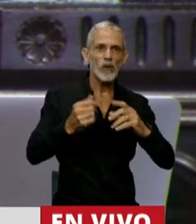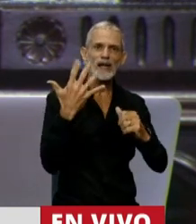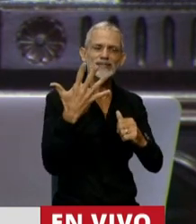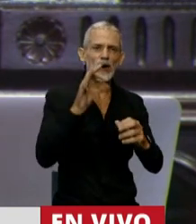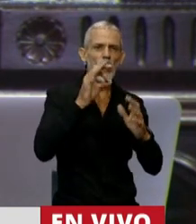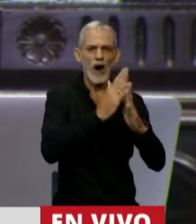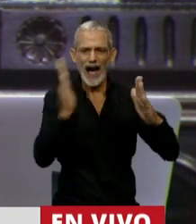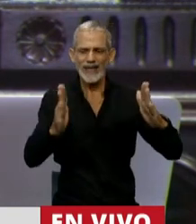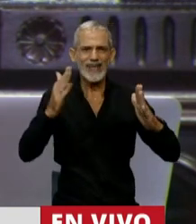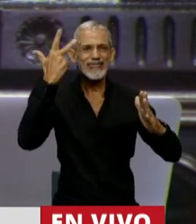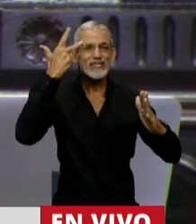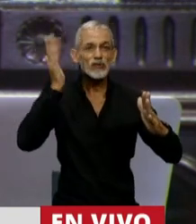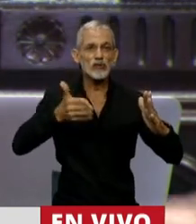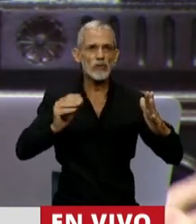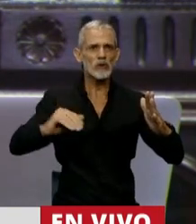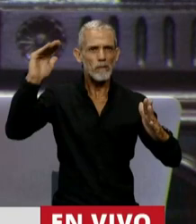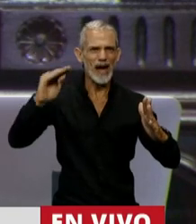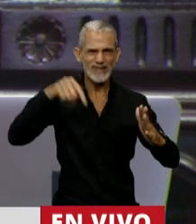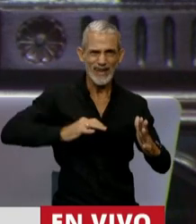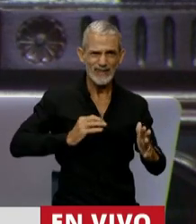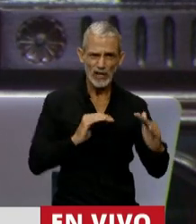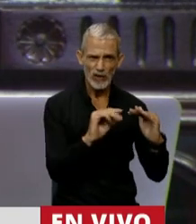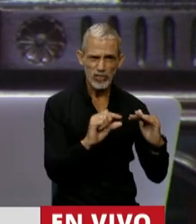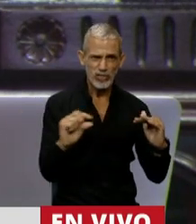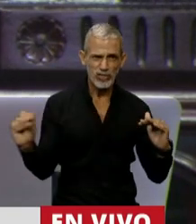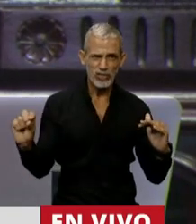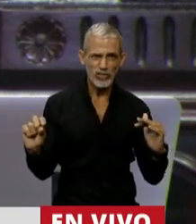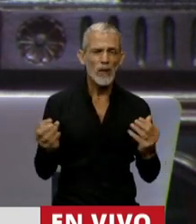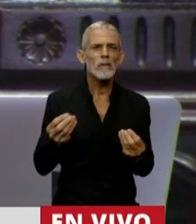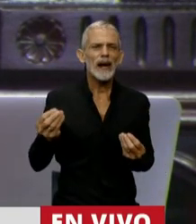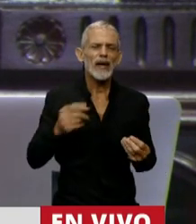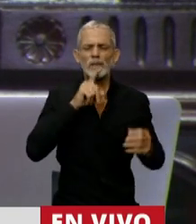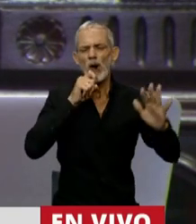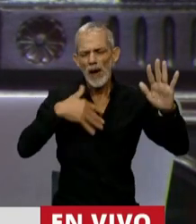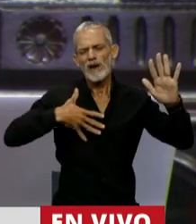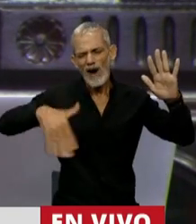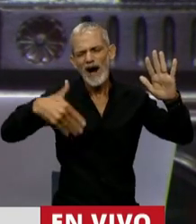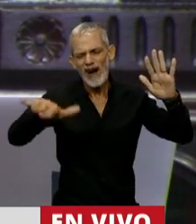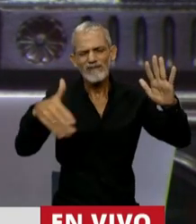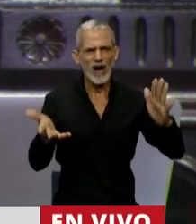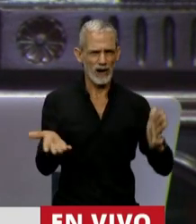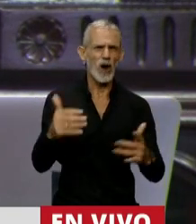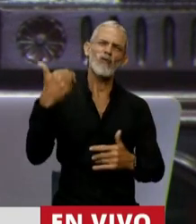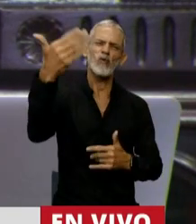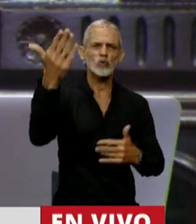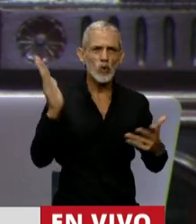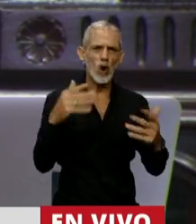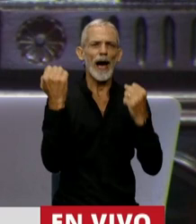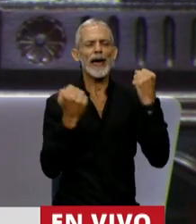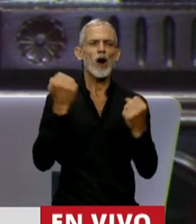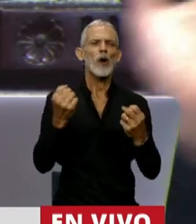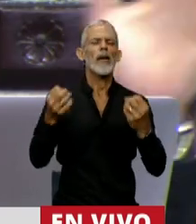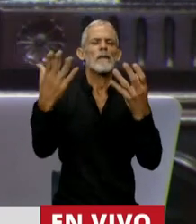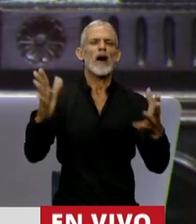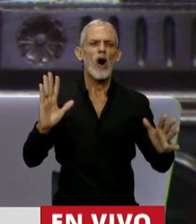5 y 18% más de lo que le dieron este año. ¿Para qué prometer que en el futuro, cuando la economía